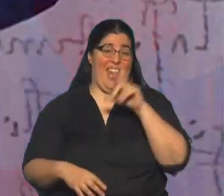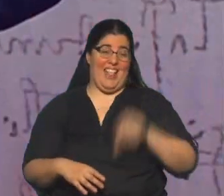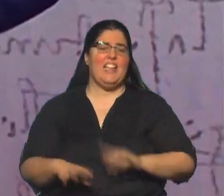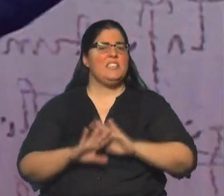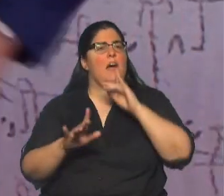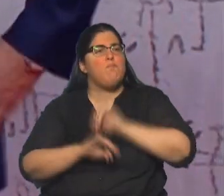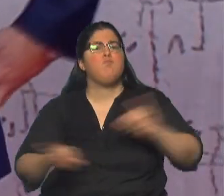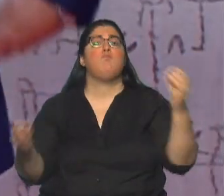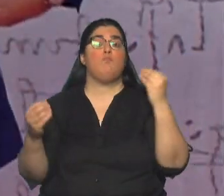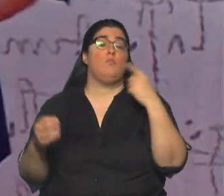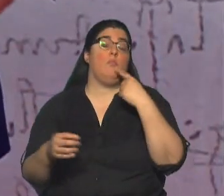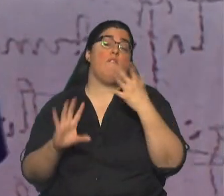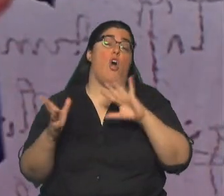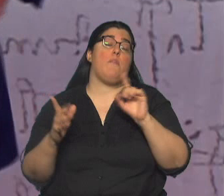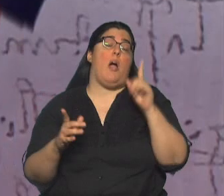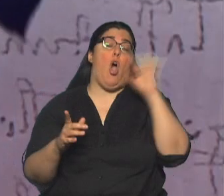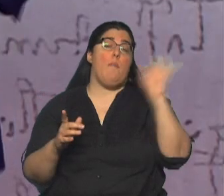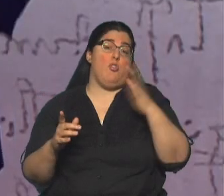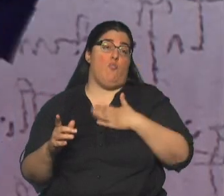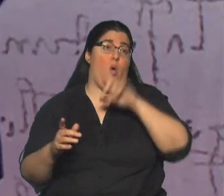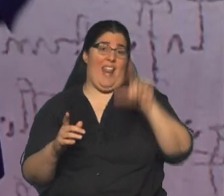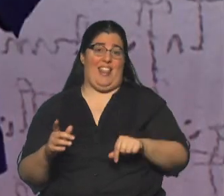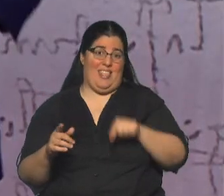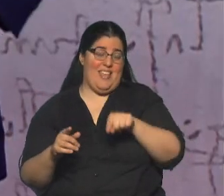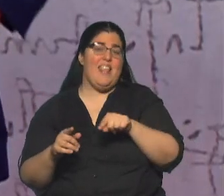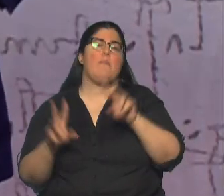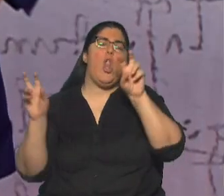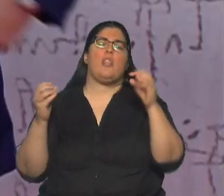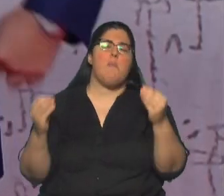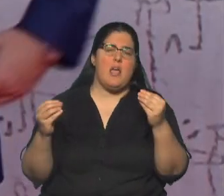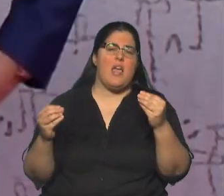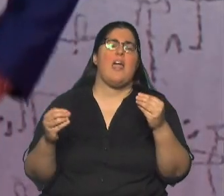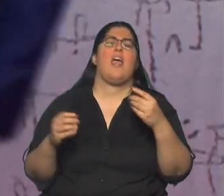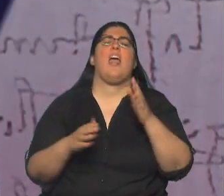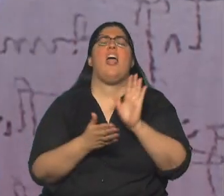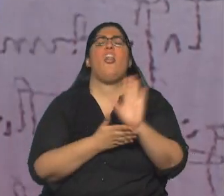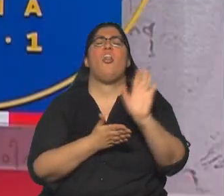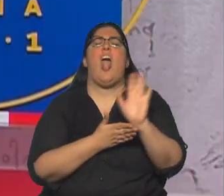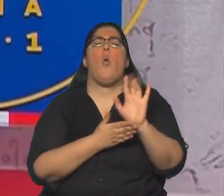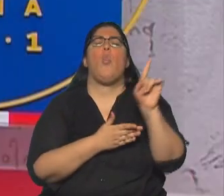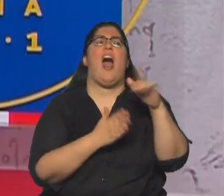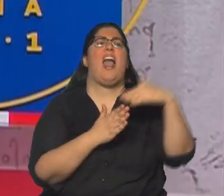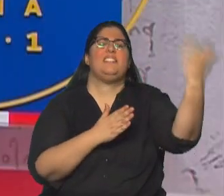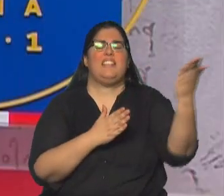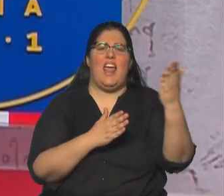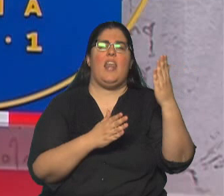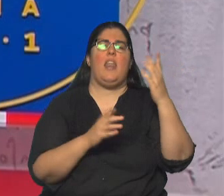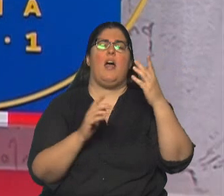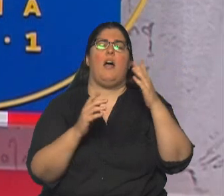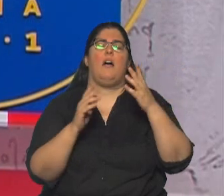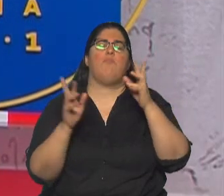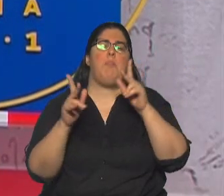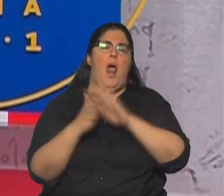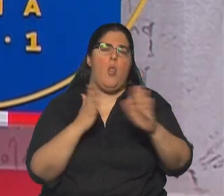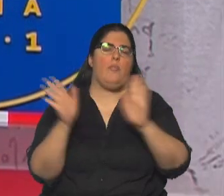manifestado nuevamente la posición de nuestro país acerca de la reestructuración de las deudas externas y se refirió en particular a